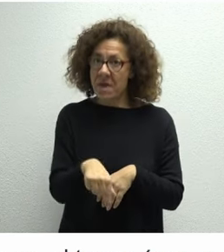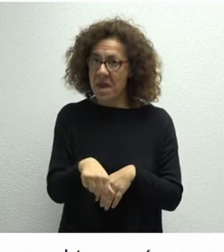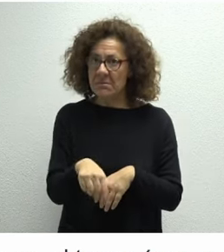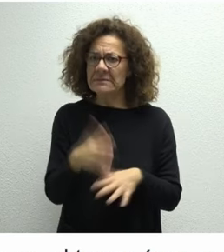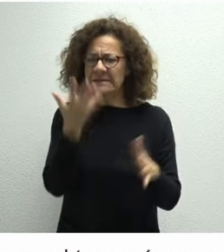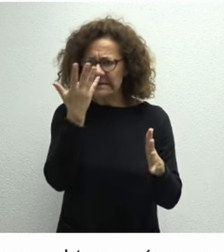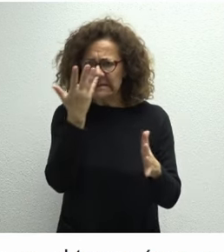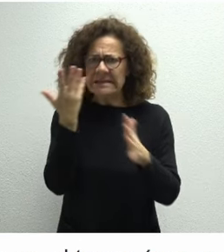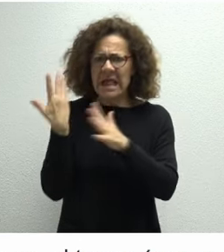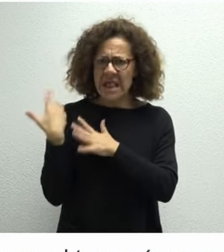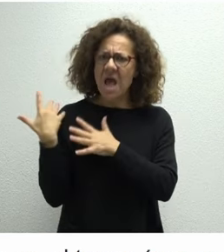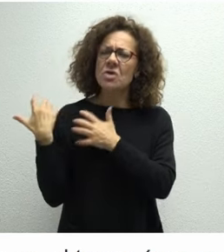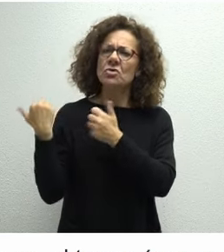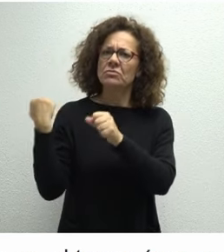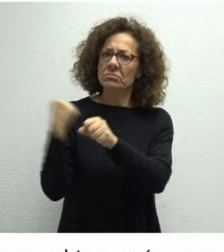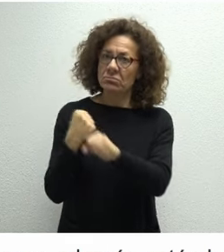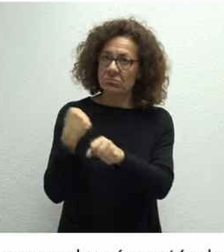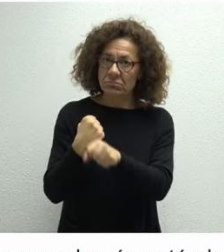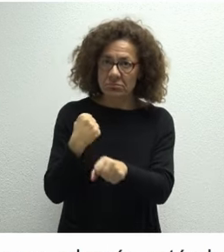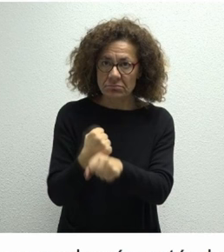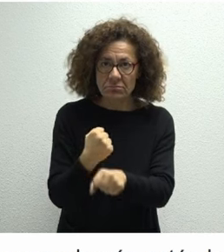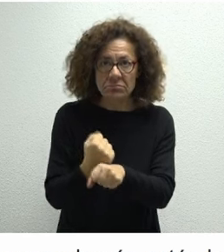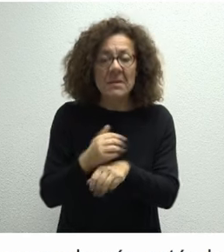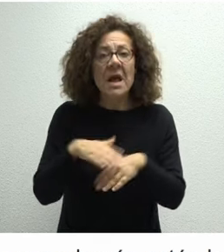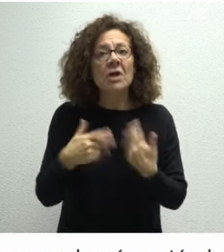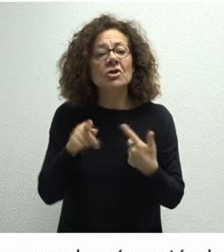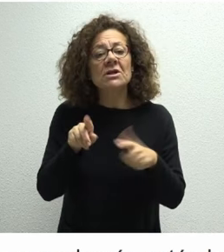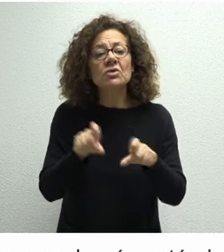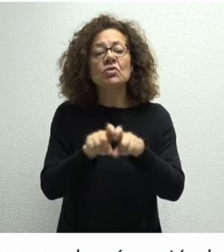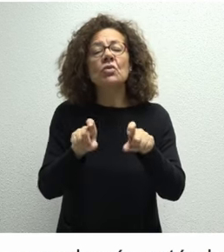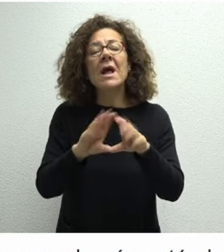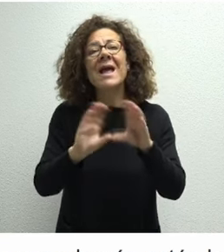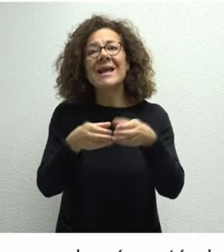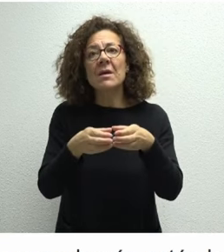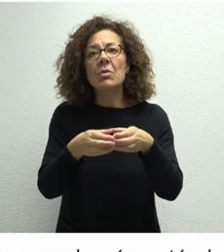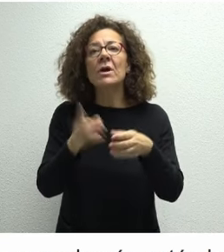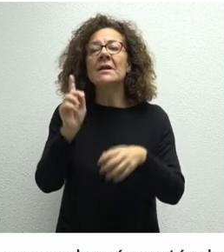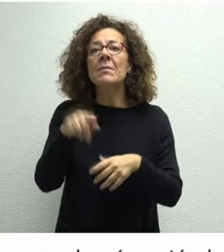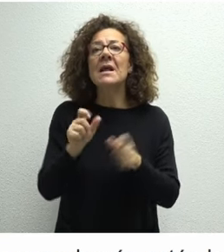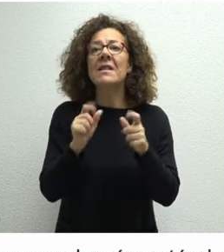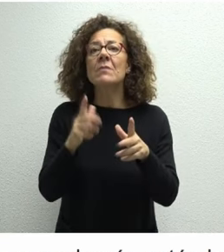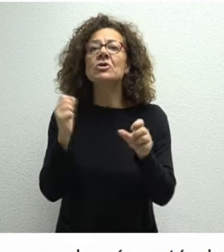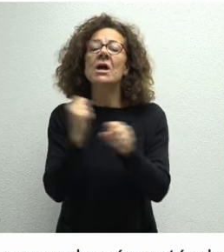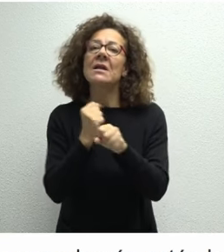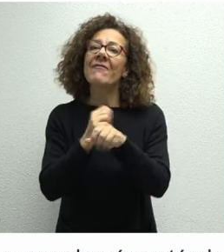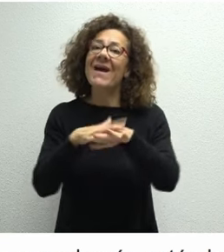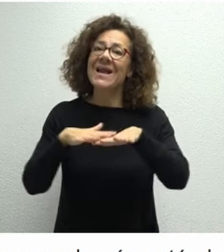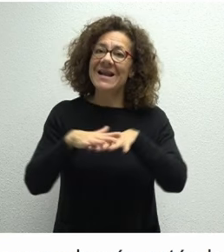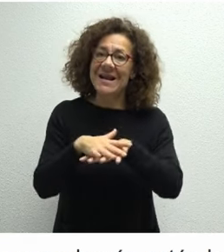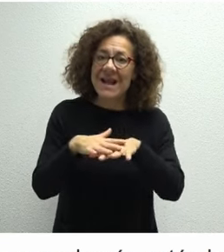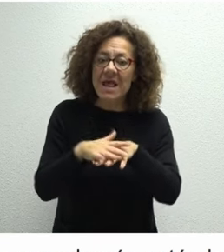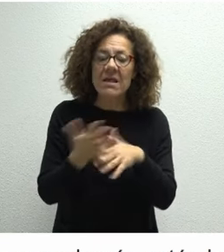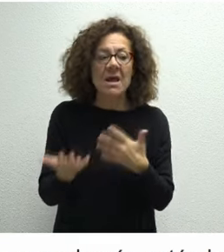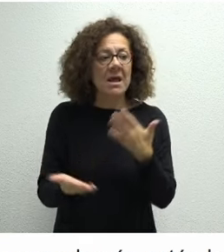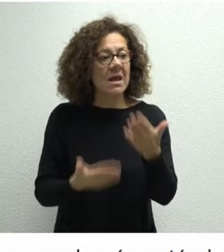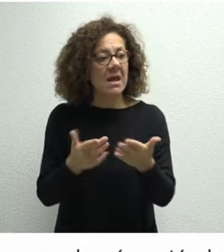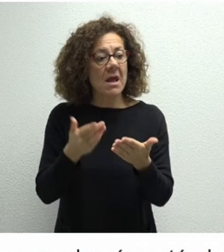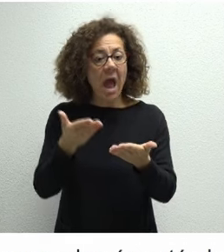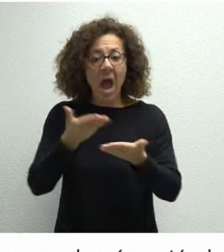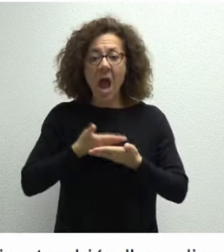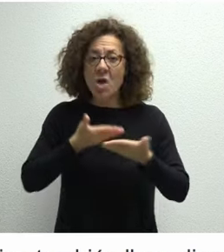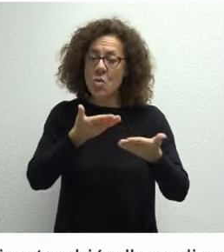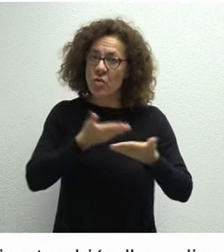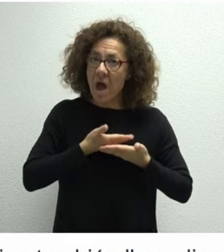10 años ya funcionando Y entonces es un equipo pues donde buscamos también trabajar en Red Y bueno pues ayudarnos